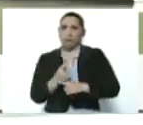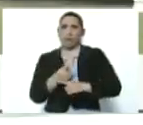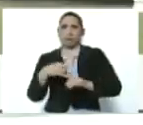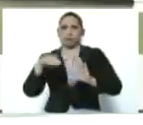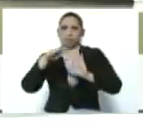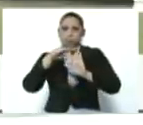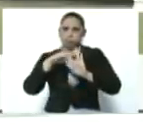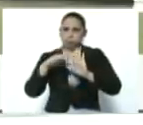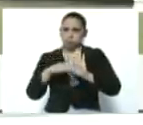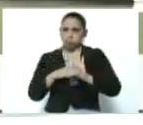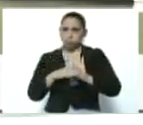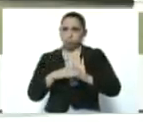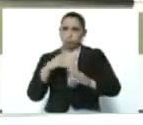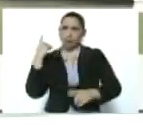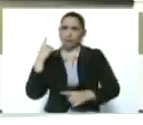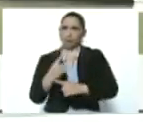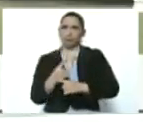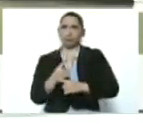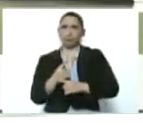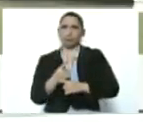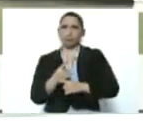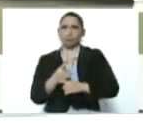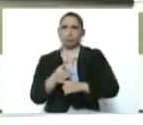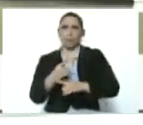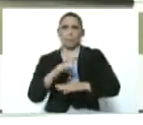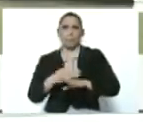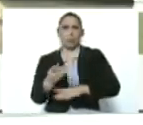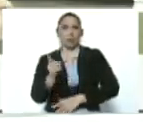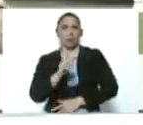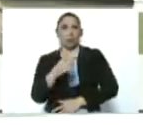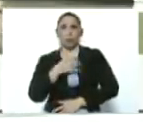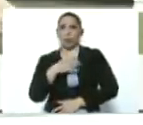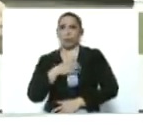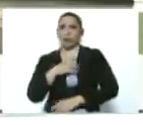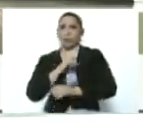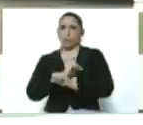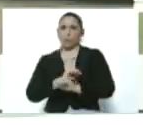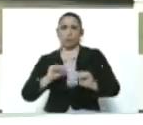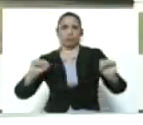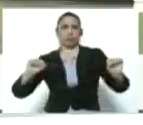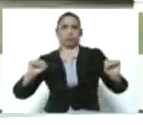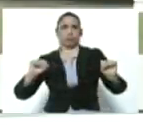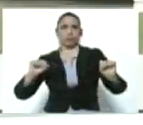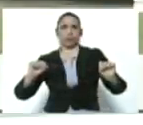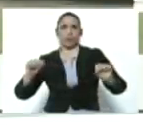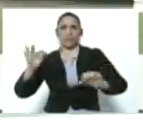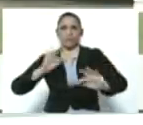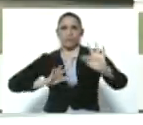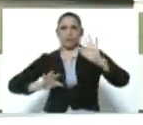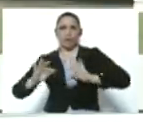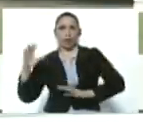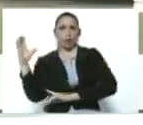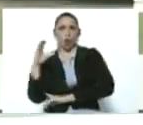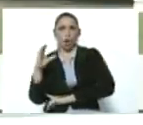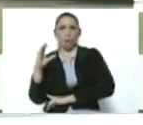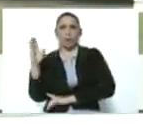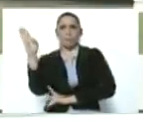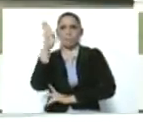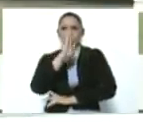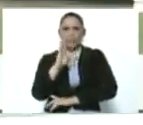medidas porque no nos podemos dejar infectar y contagiar desde colombia desde brasil